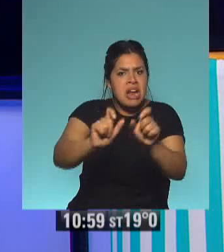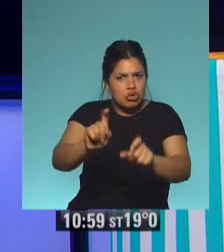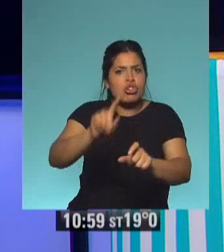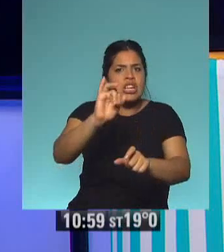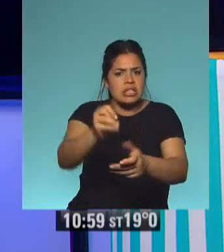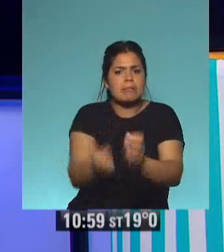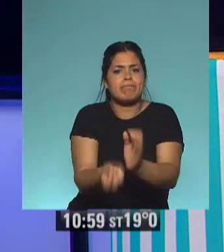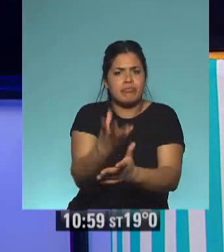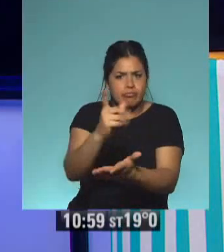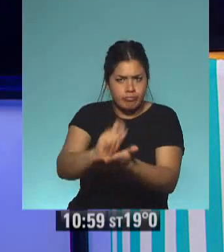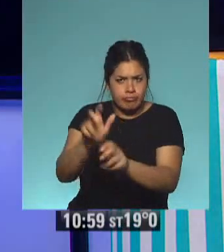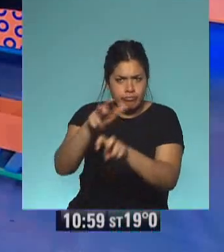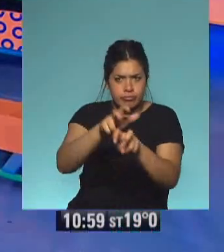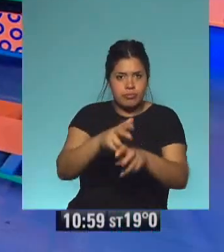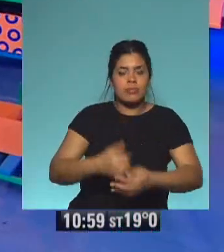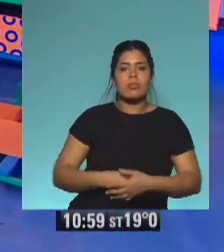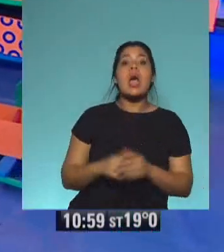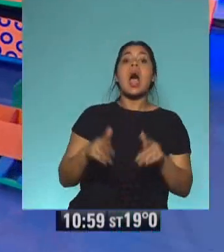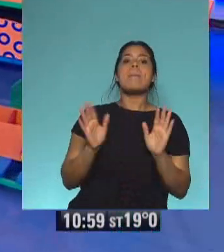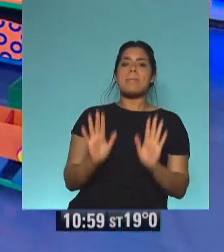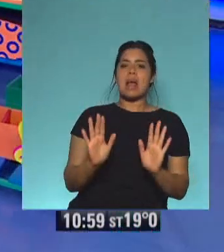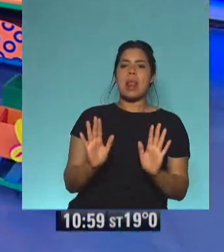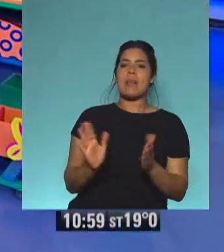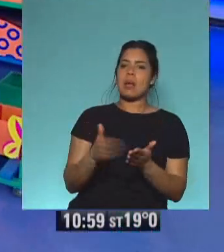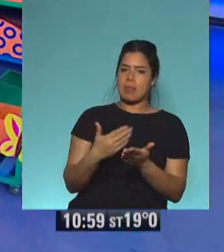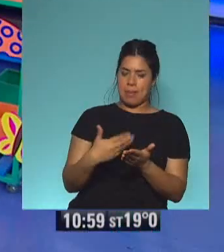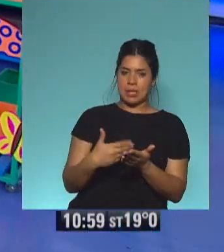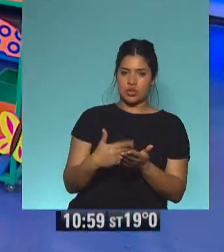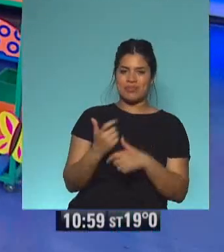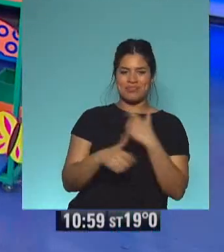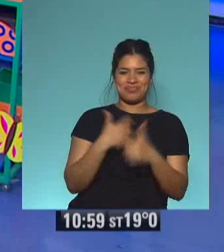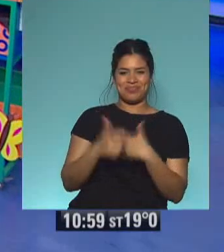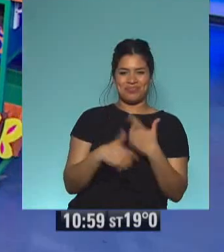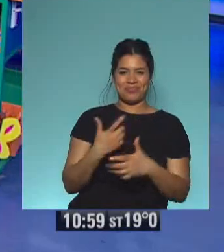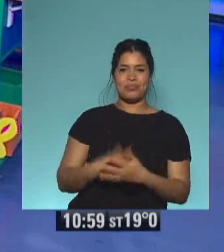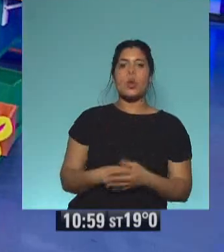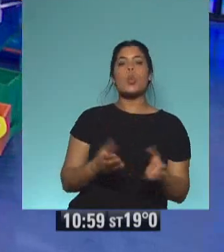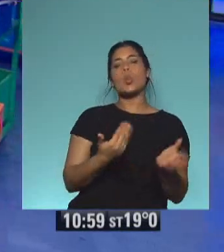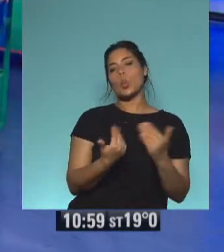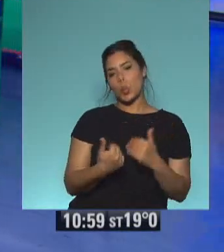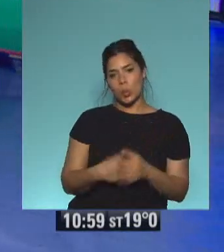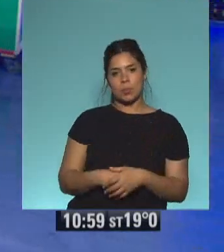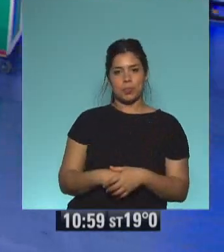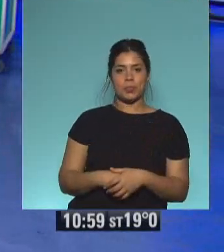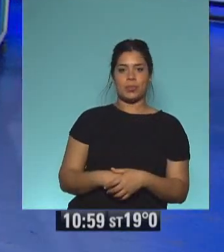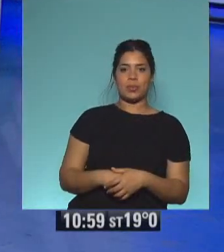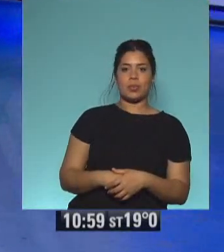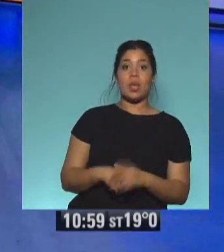Pero vamos a verlas. No, vemos las vamos a repasar. Yo estoy en cualquier momento. Vení, vení por acá. Vení. Tocó el globinete,